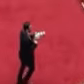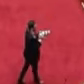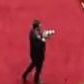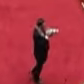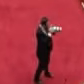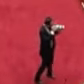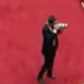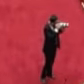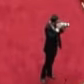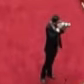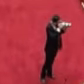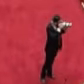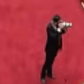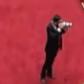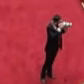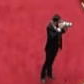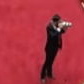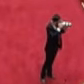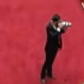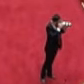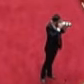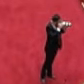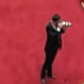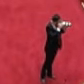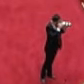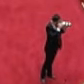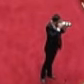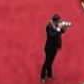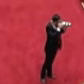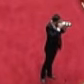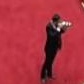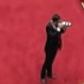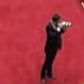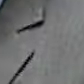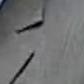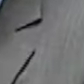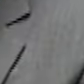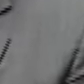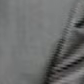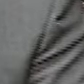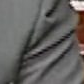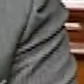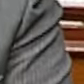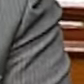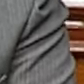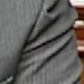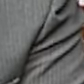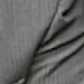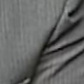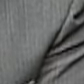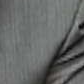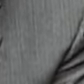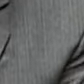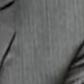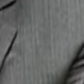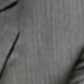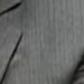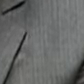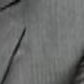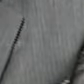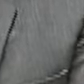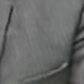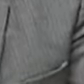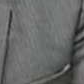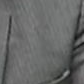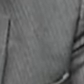presidente. Señor presidente, yo no entiendo que la señora ministra y todo su equipo cobran